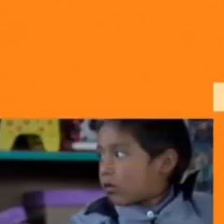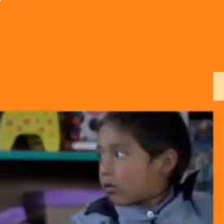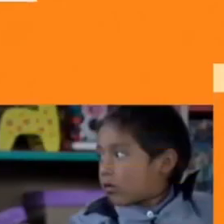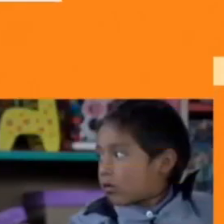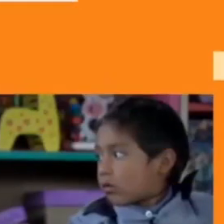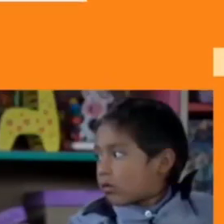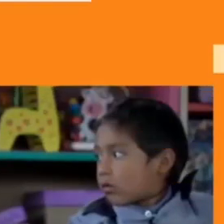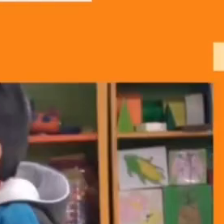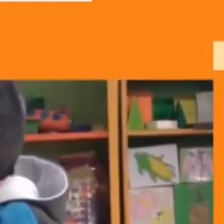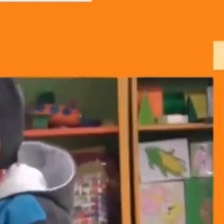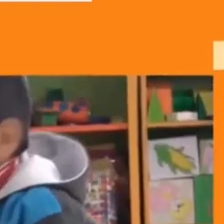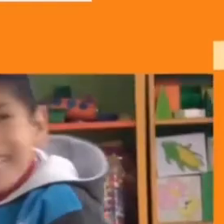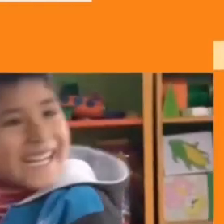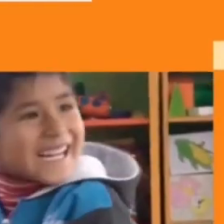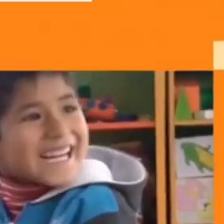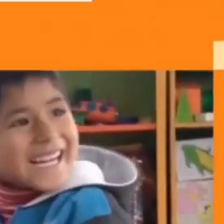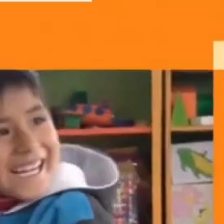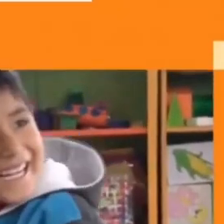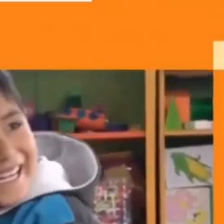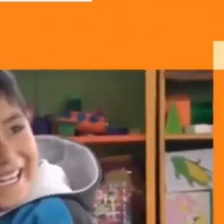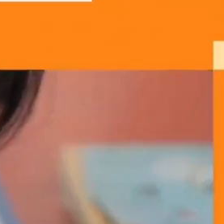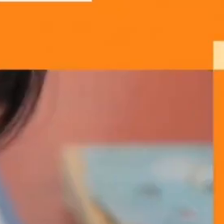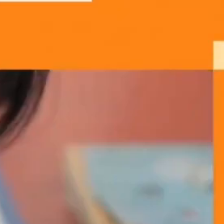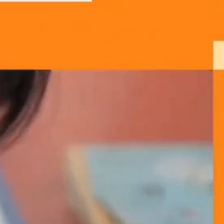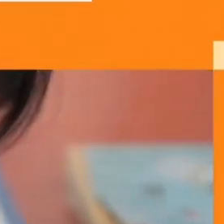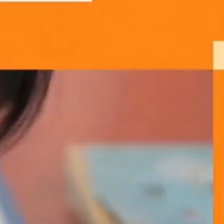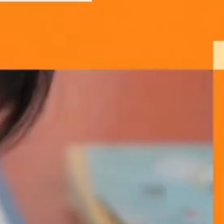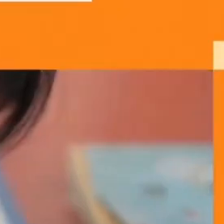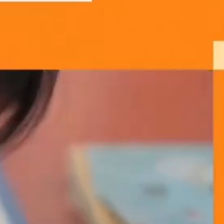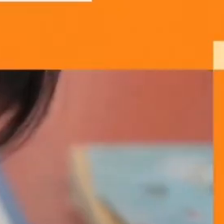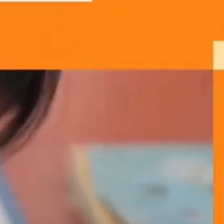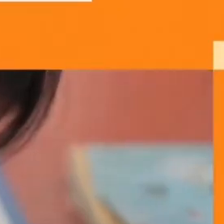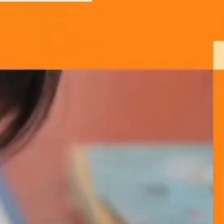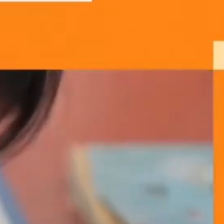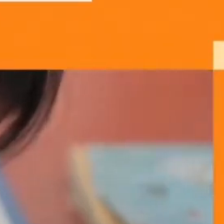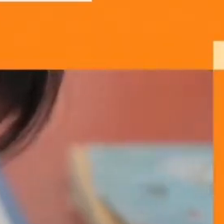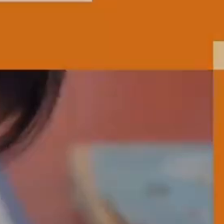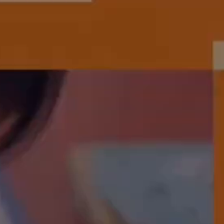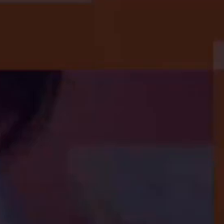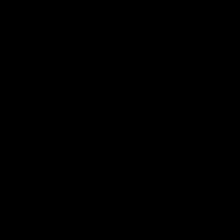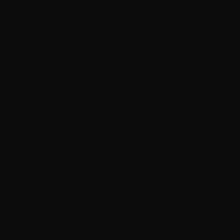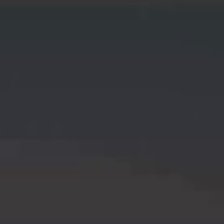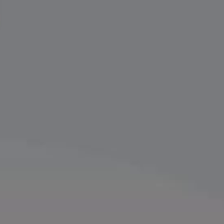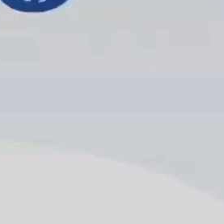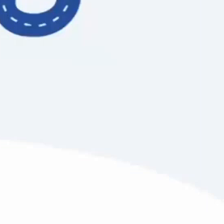Estamos viendo Aprendo en Casa, secundaria.